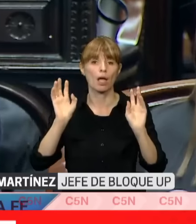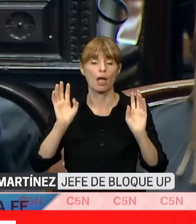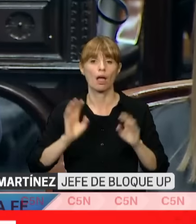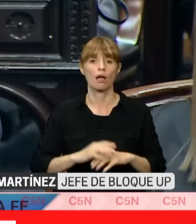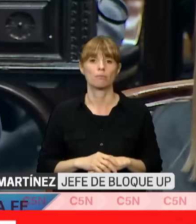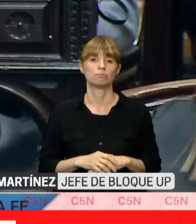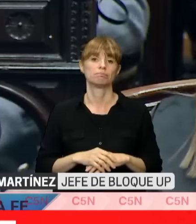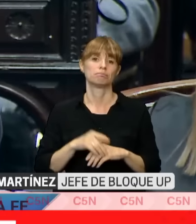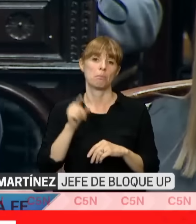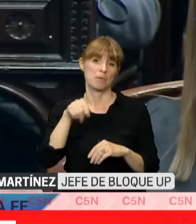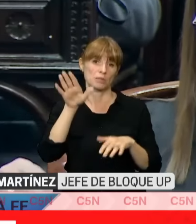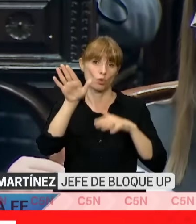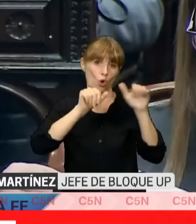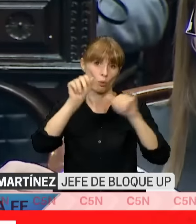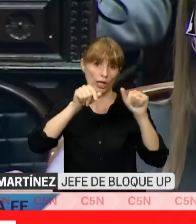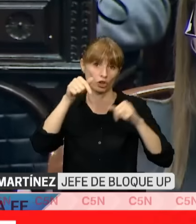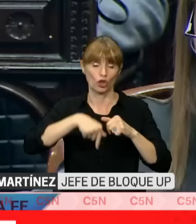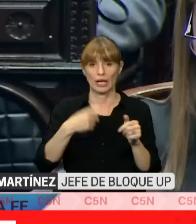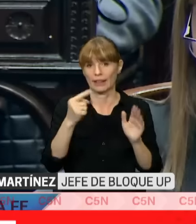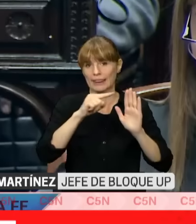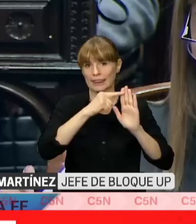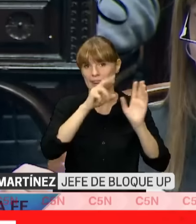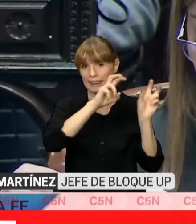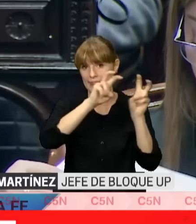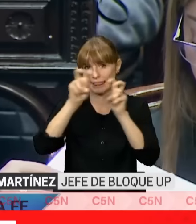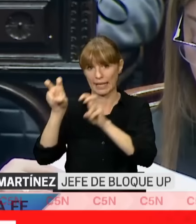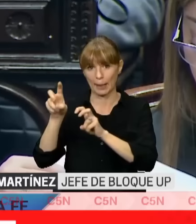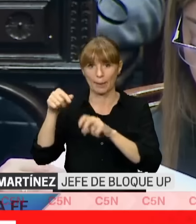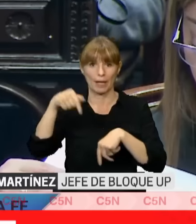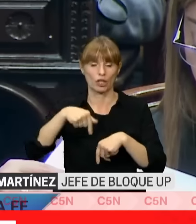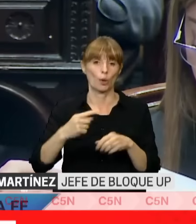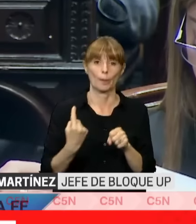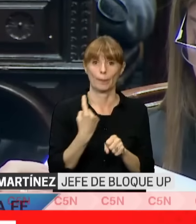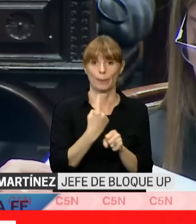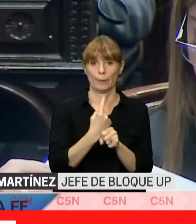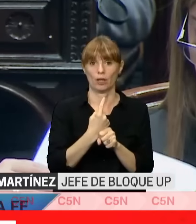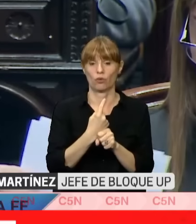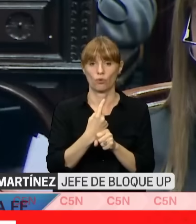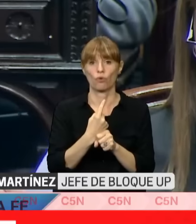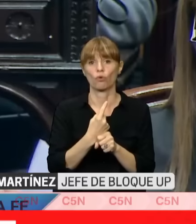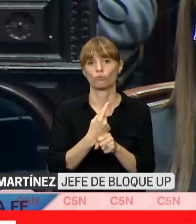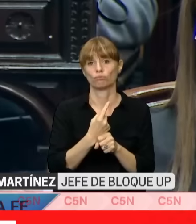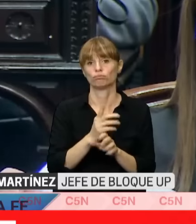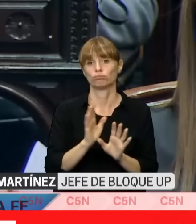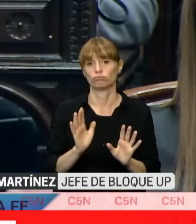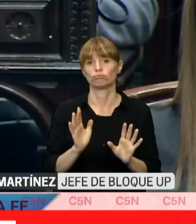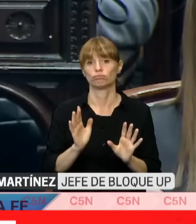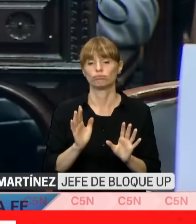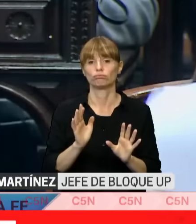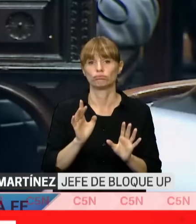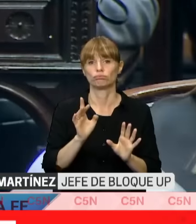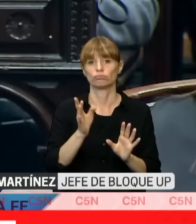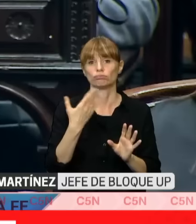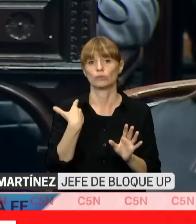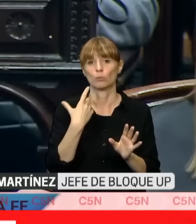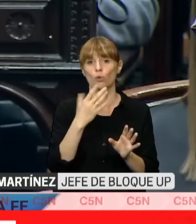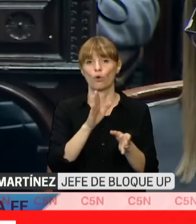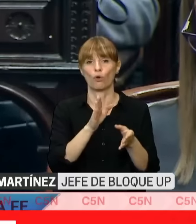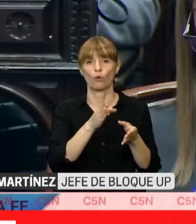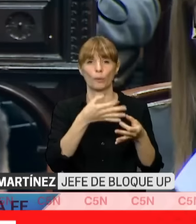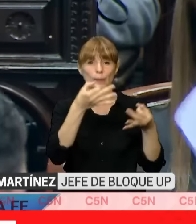que es motivo de esta convocatoria, los temas que son motivo de esta convocatoria, en primer lugar, merecen un tratamiento diferencial.